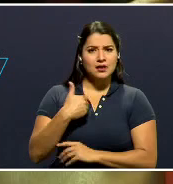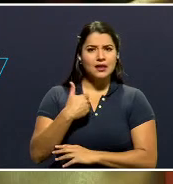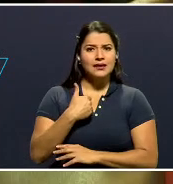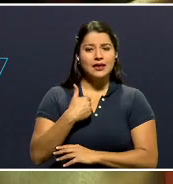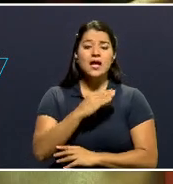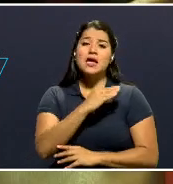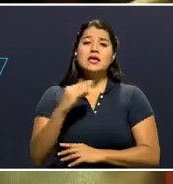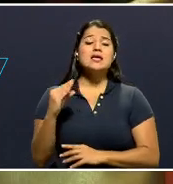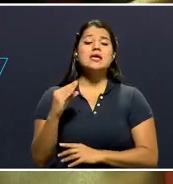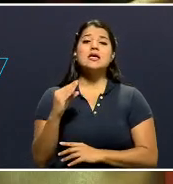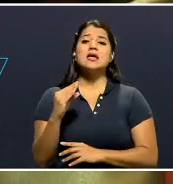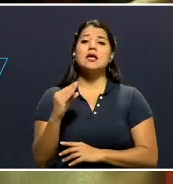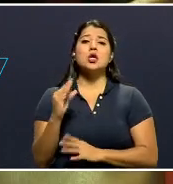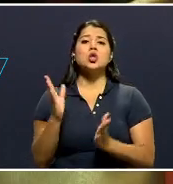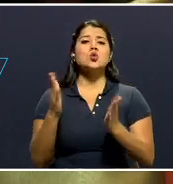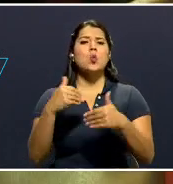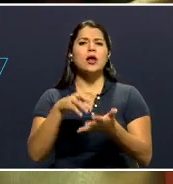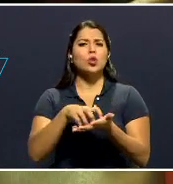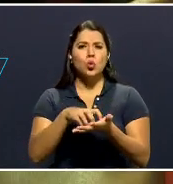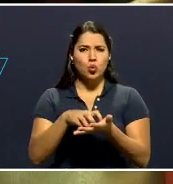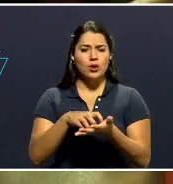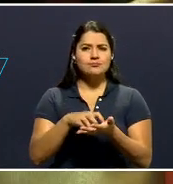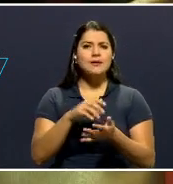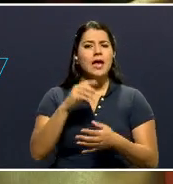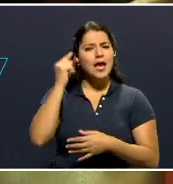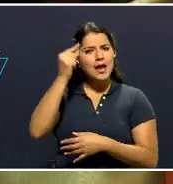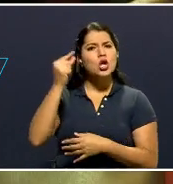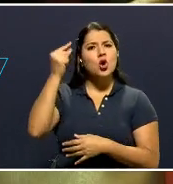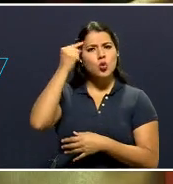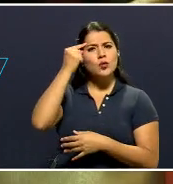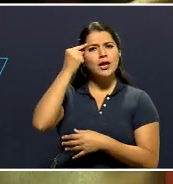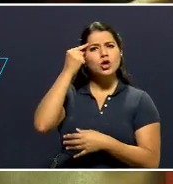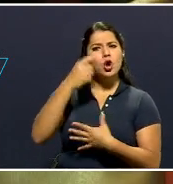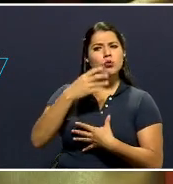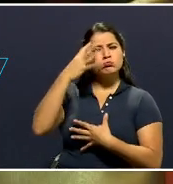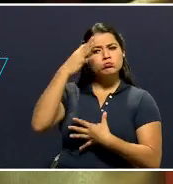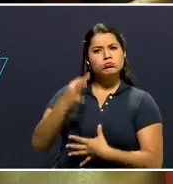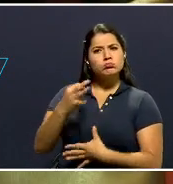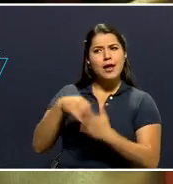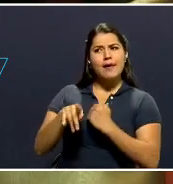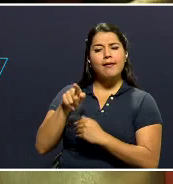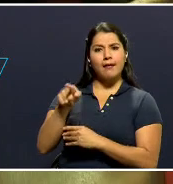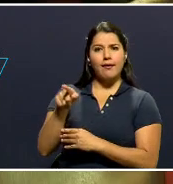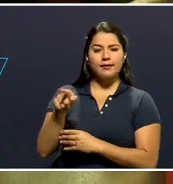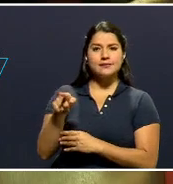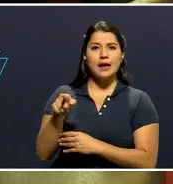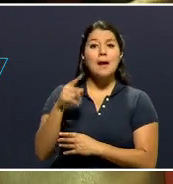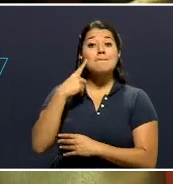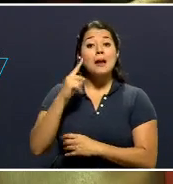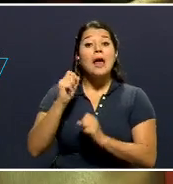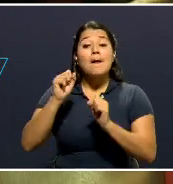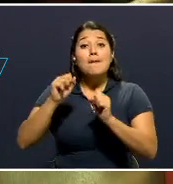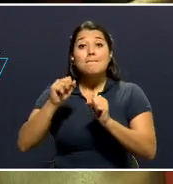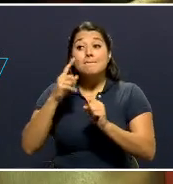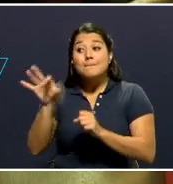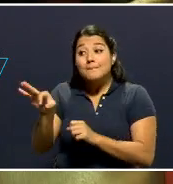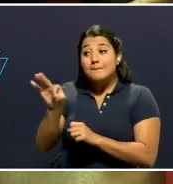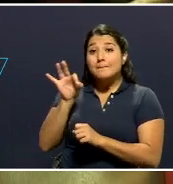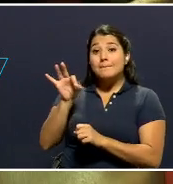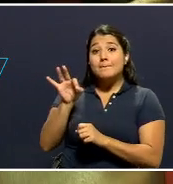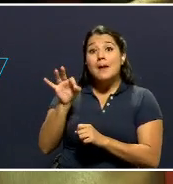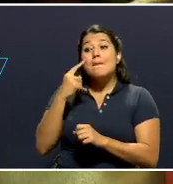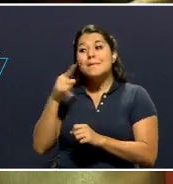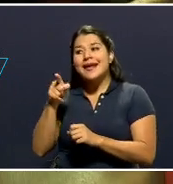apostado precisamente a la credibilidad que tiene doña Silvia Lara para poder tener esa interlocución necesaria con la